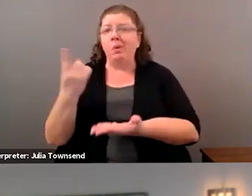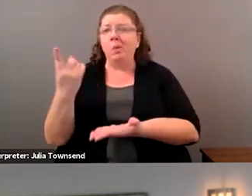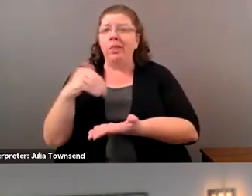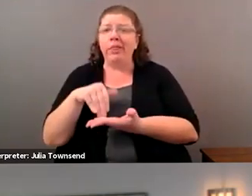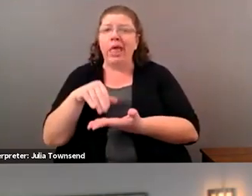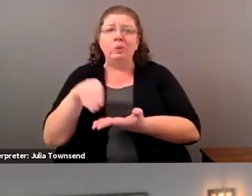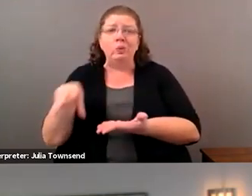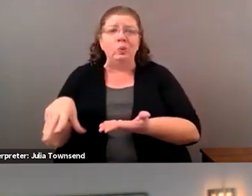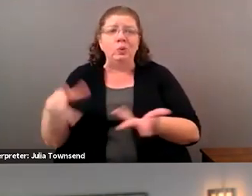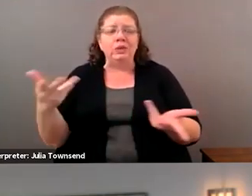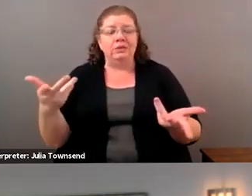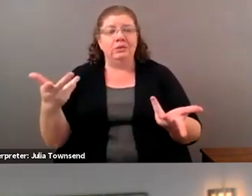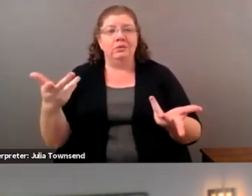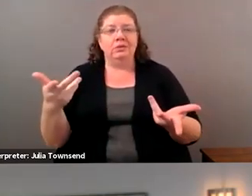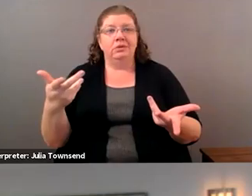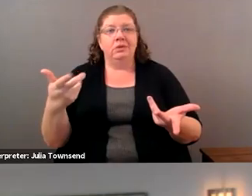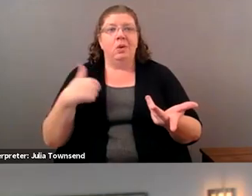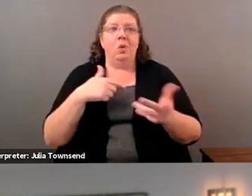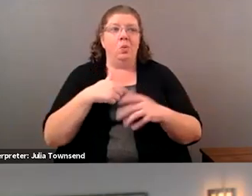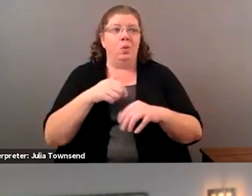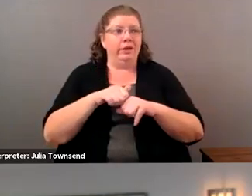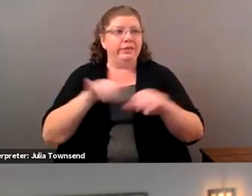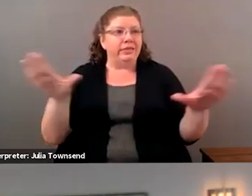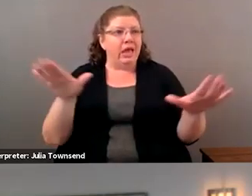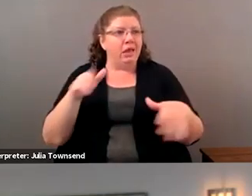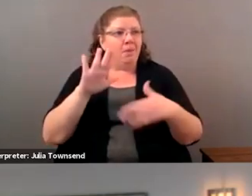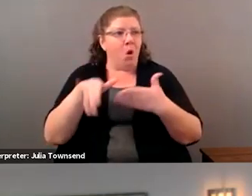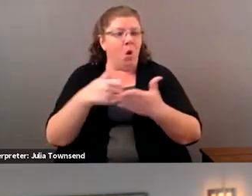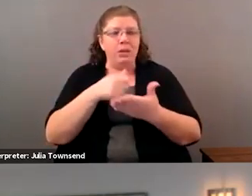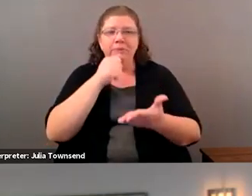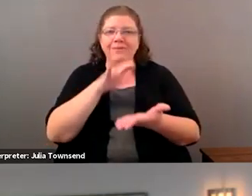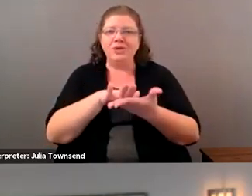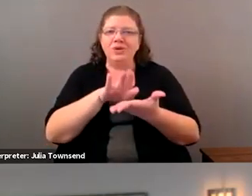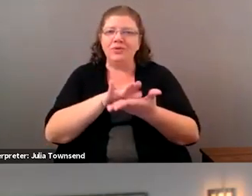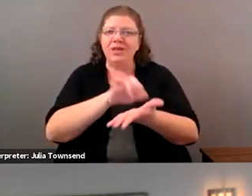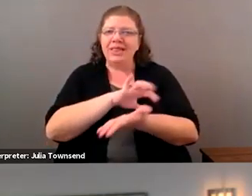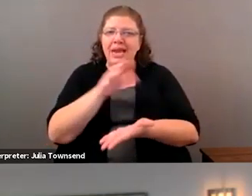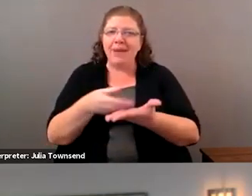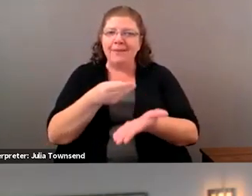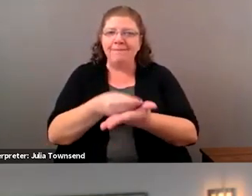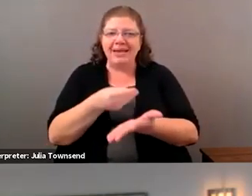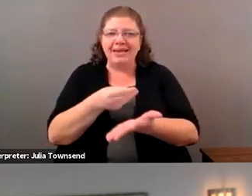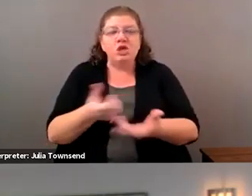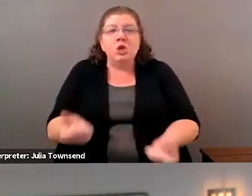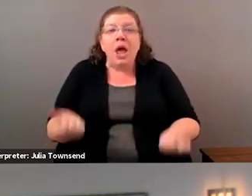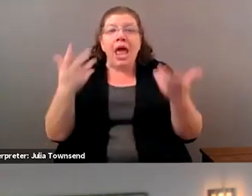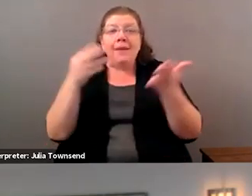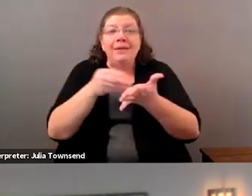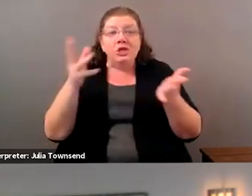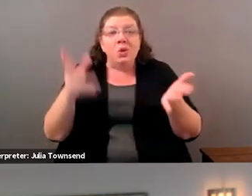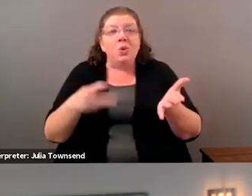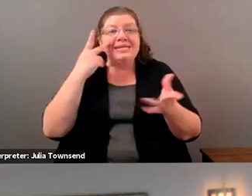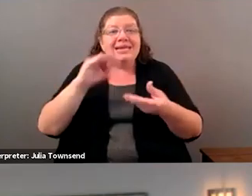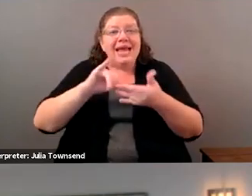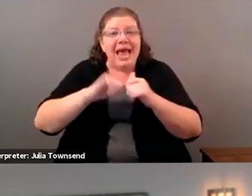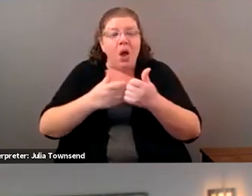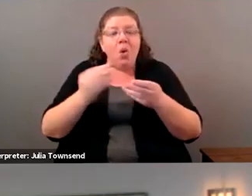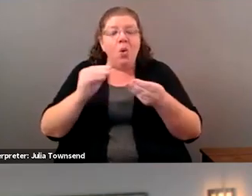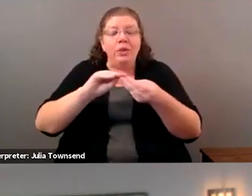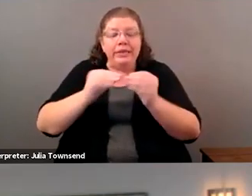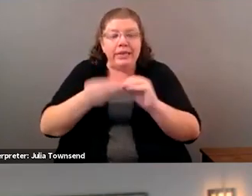bueno entonces prácticamente podemos enviarlo a todos escuelas privadas sabe lo que quiero decir tenemos que ver cómo son